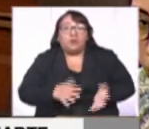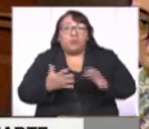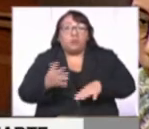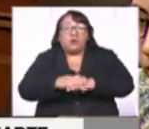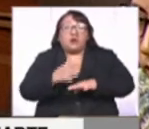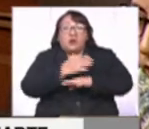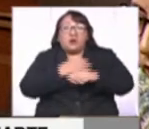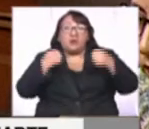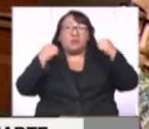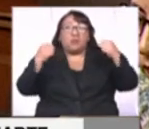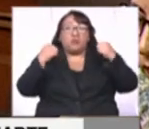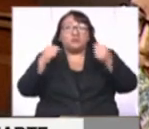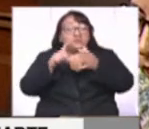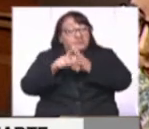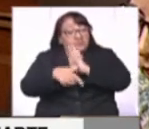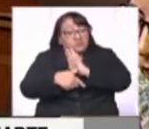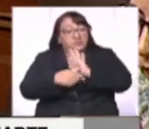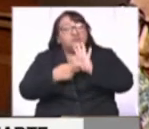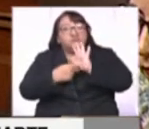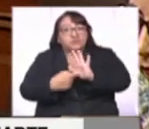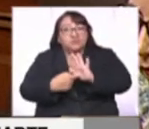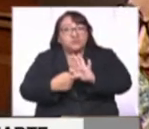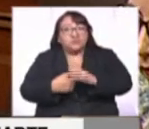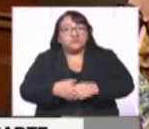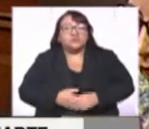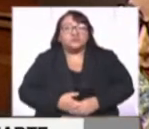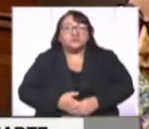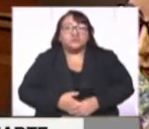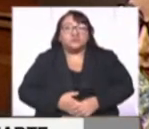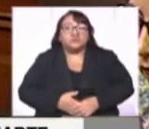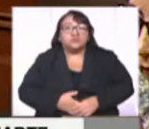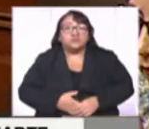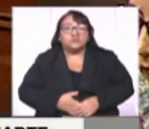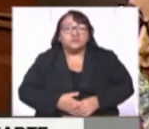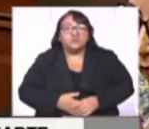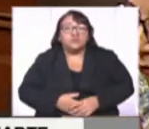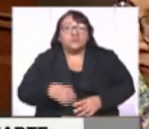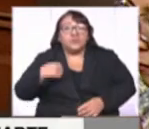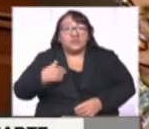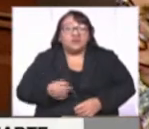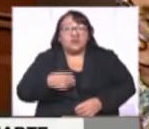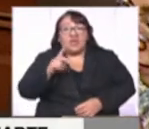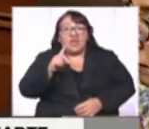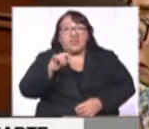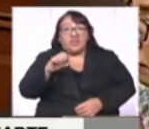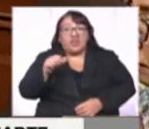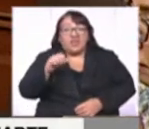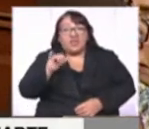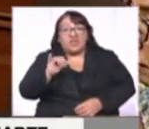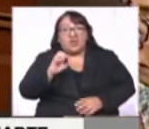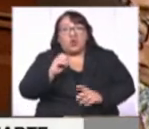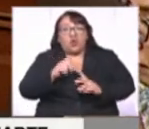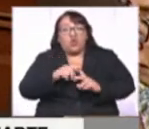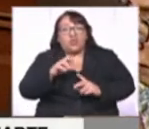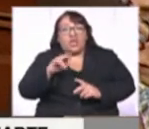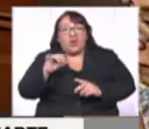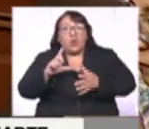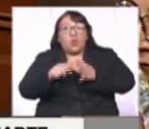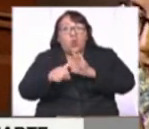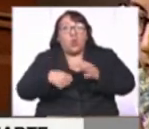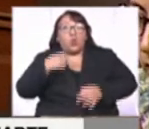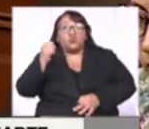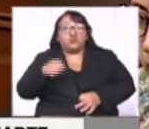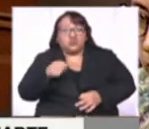protesta social, tarde o temprano, van a ser, señor presidente, una cuestión sobre la cual la señora Boluarte y el señor Otárola tendrán que responder ante la